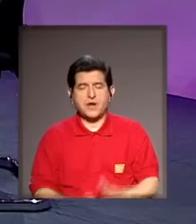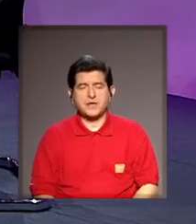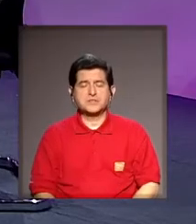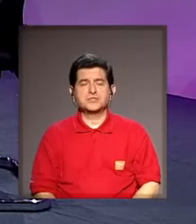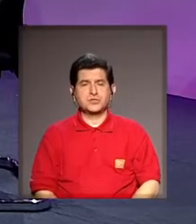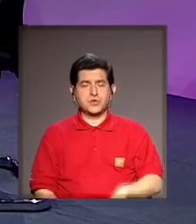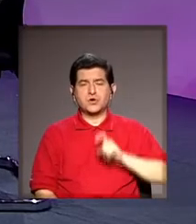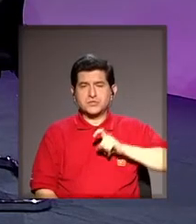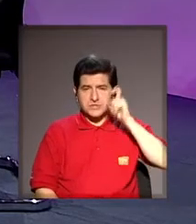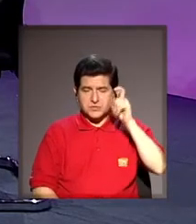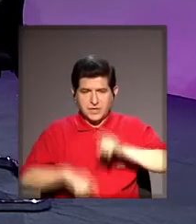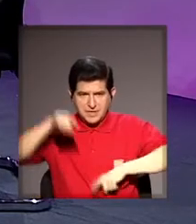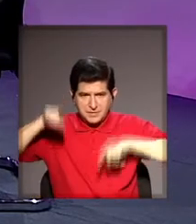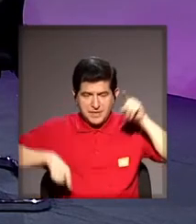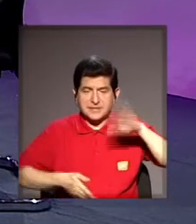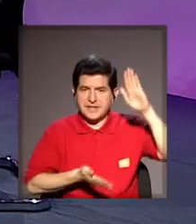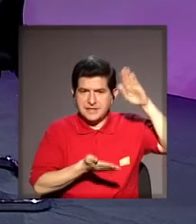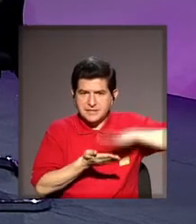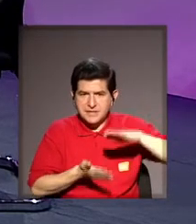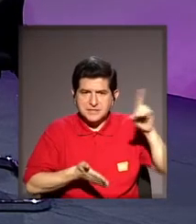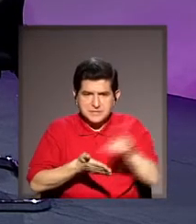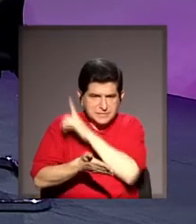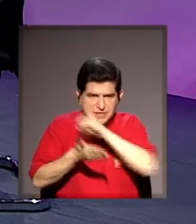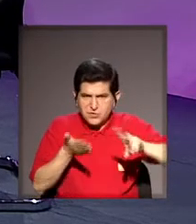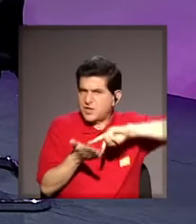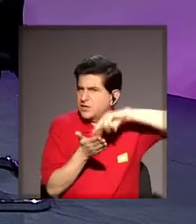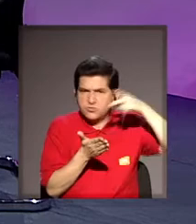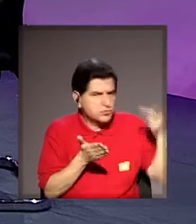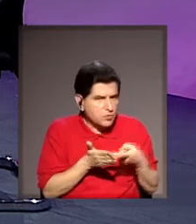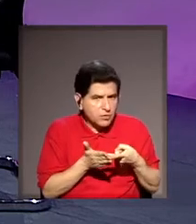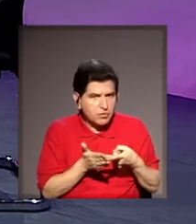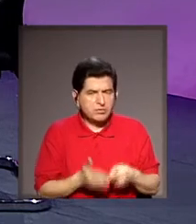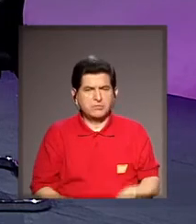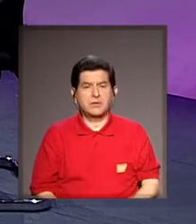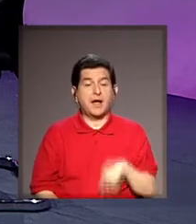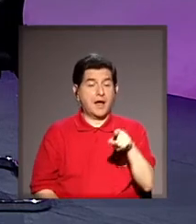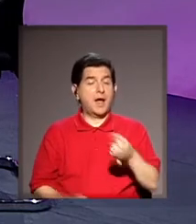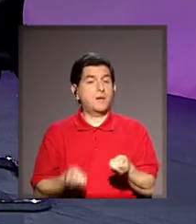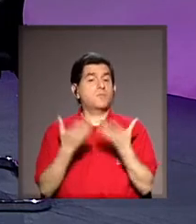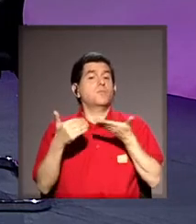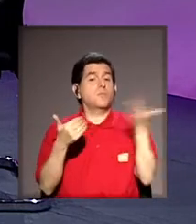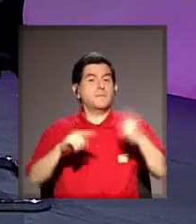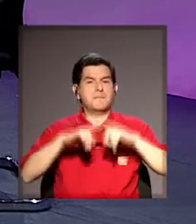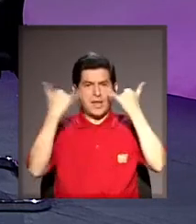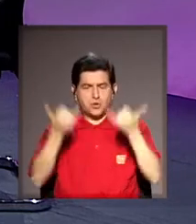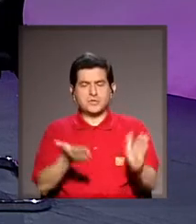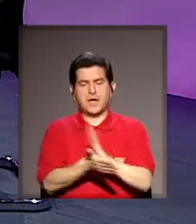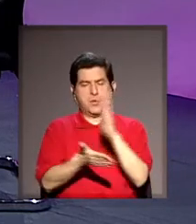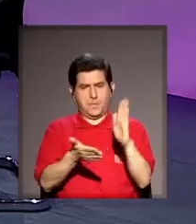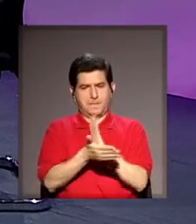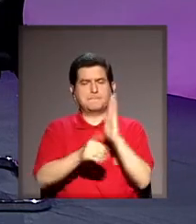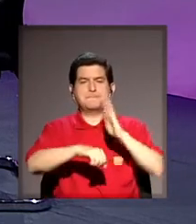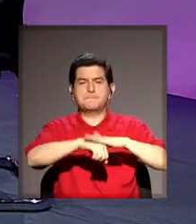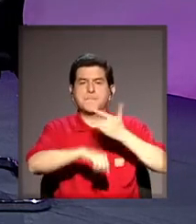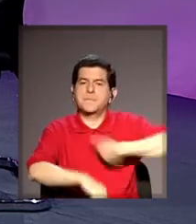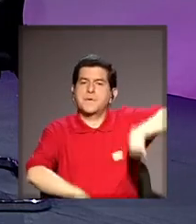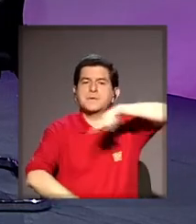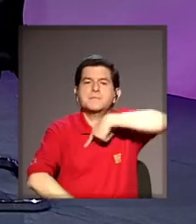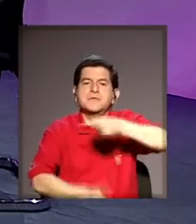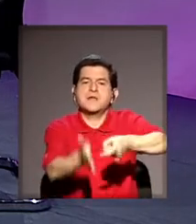y cuáles tienen la discriminación qué significa eso muchas cosas pero tenerlo ya en papel nos permite a nosotros